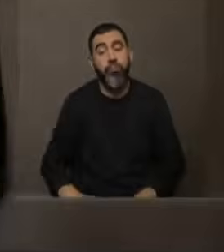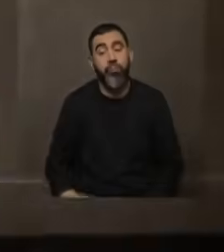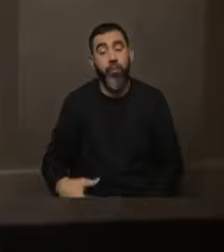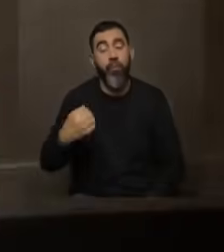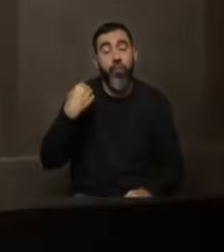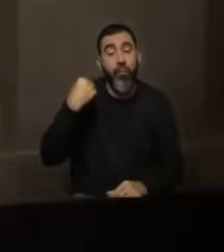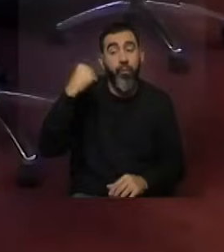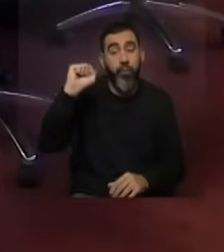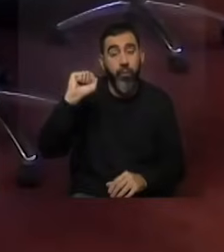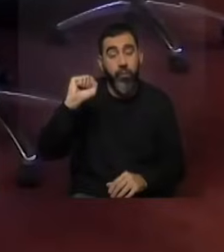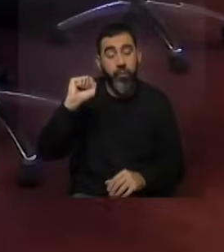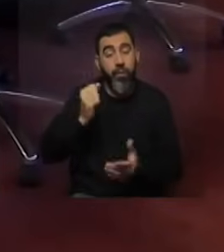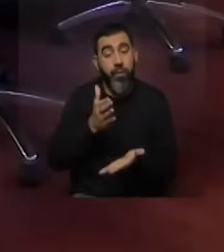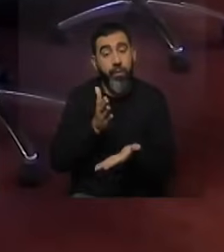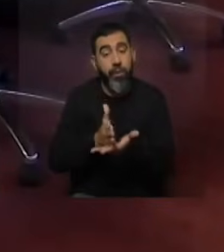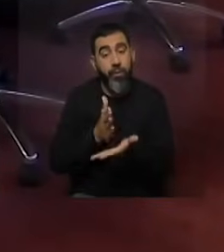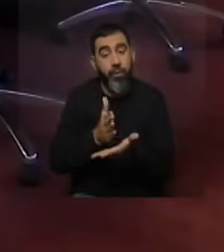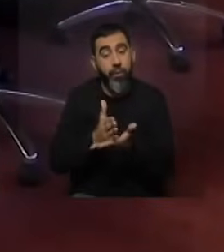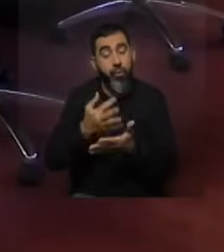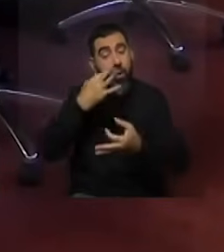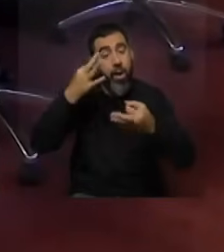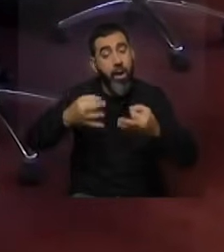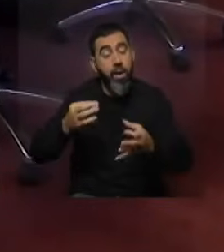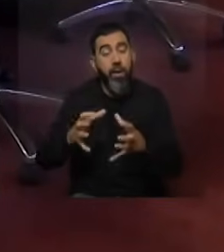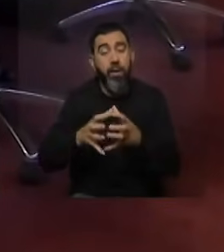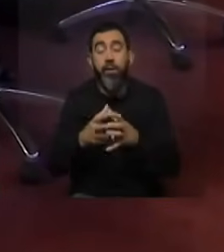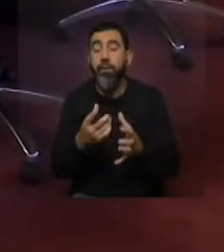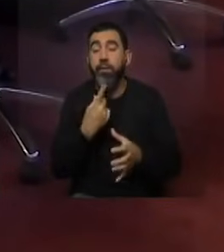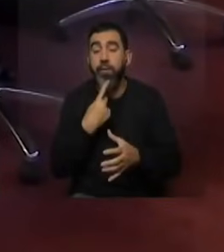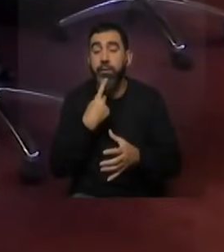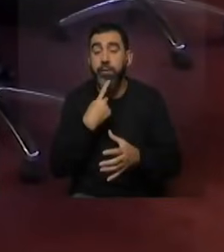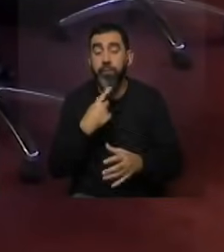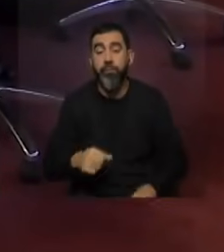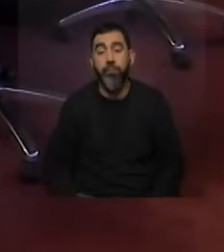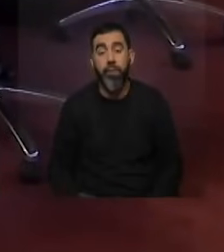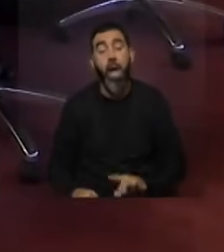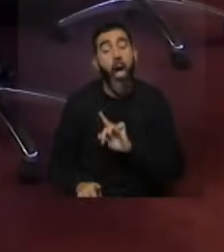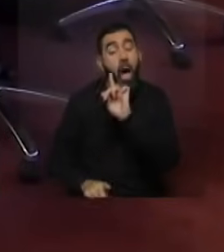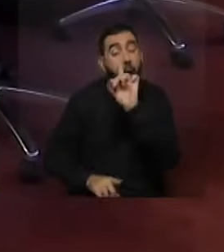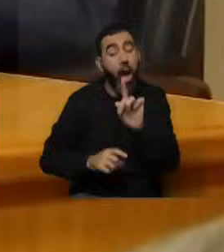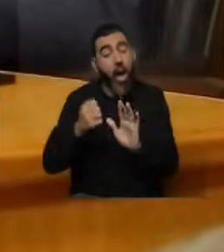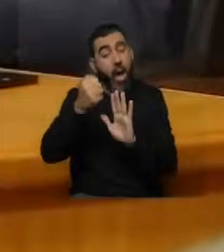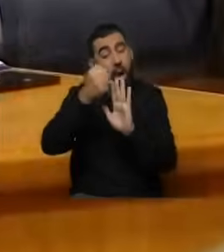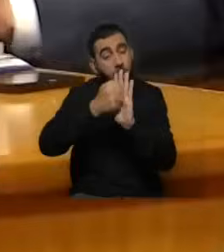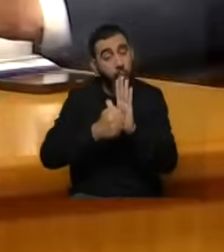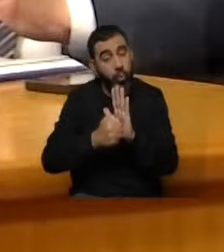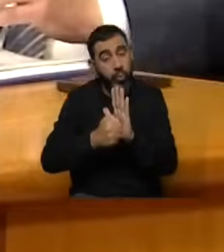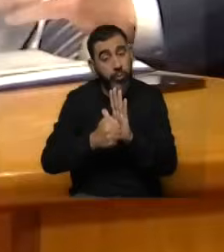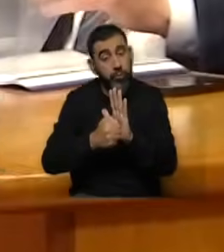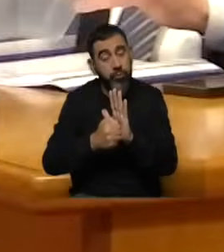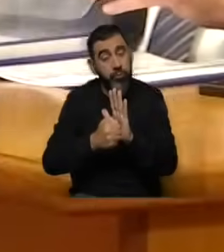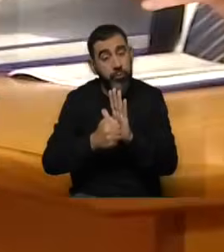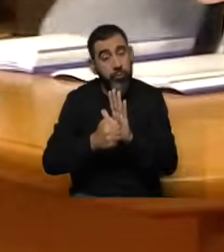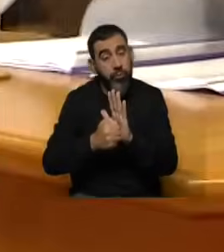vulneran este derechos y garantía de los partidos políticos en algunos en algunos casos se